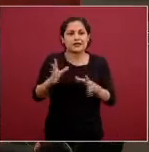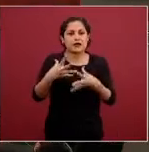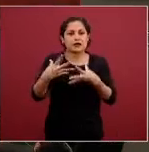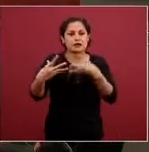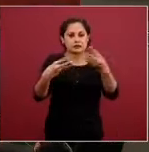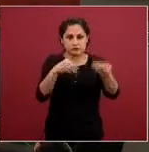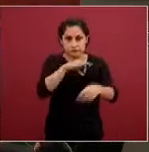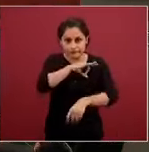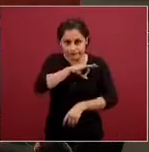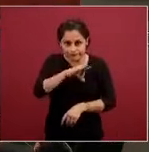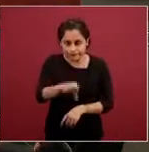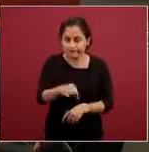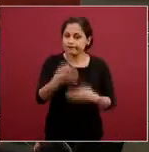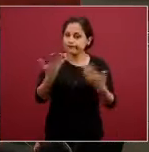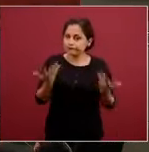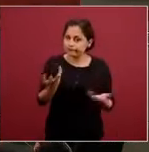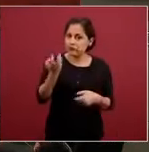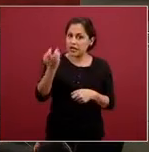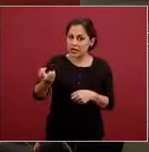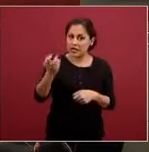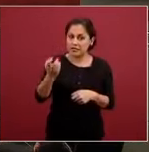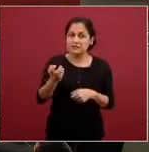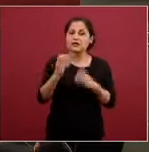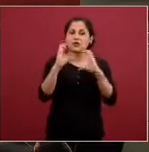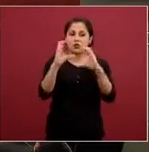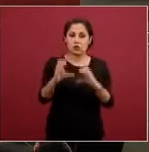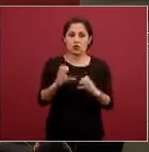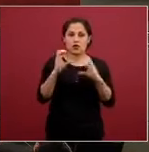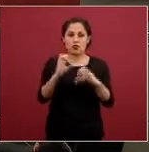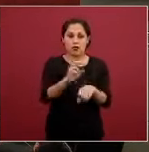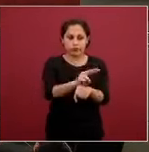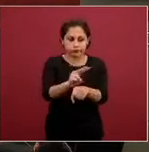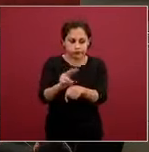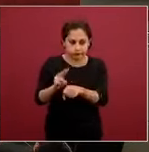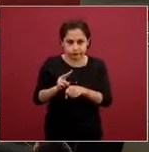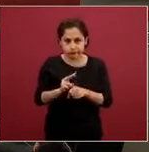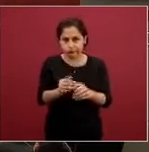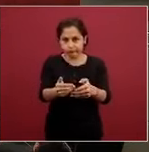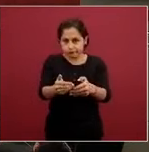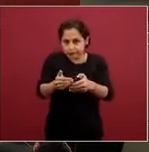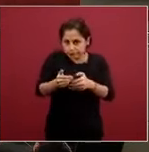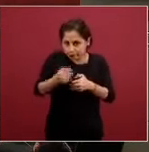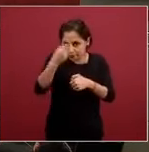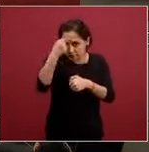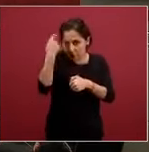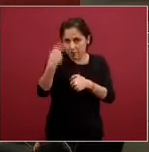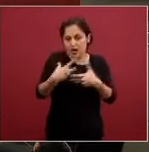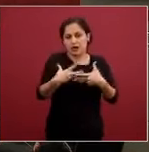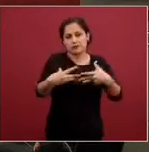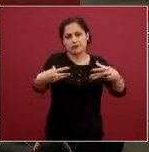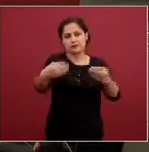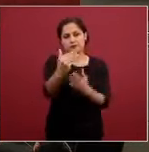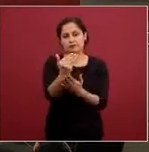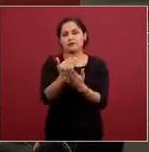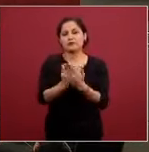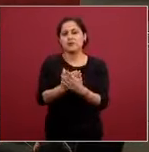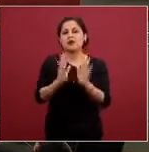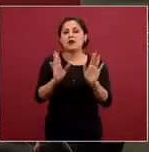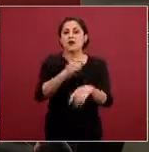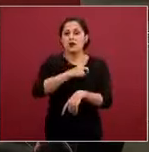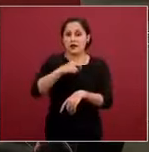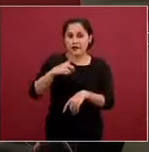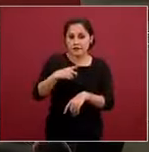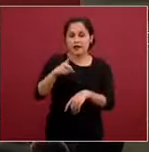tanto son aquellas que pueden seguir transmitiendo la enfermedad, de no llevar a cabo las medidas correspondientes, ya sean